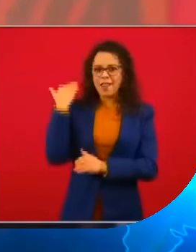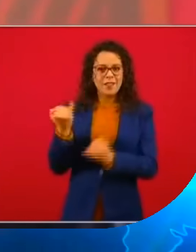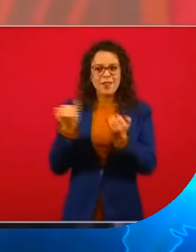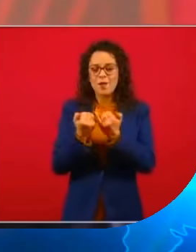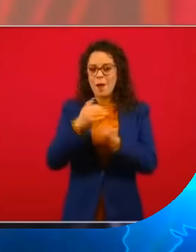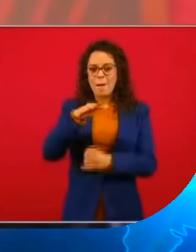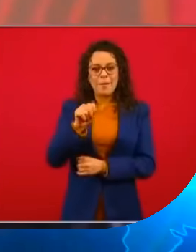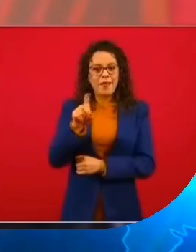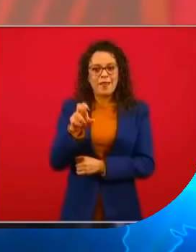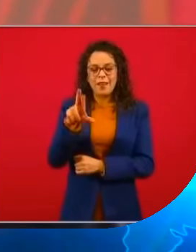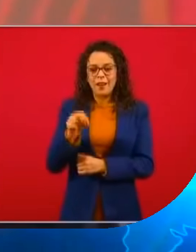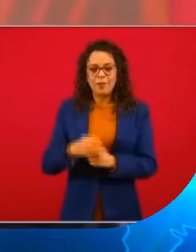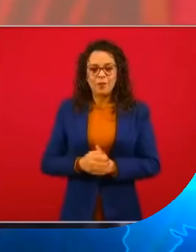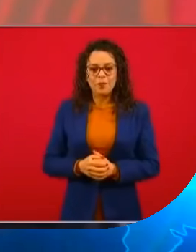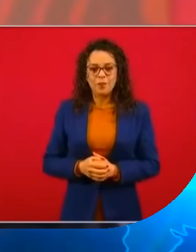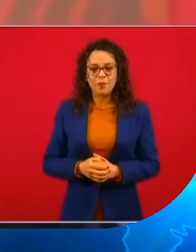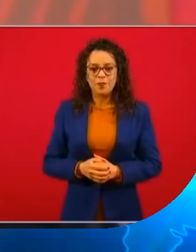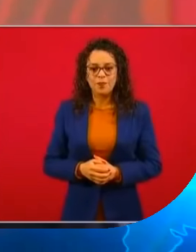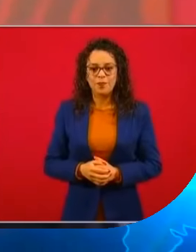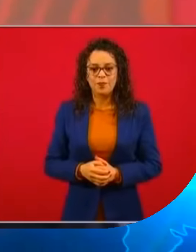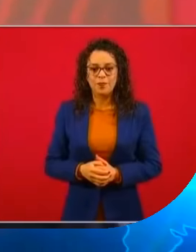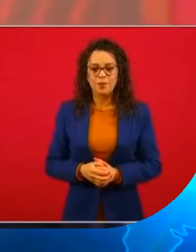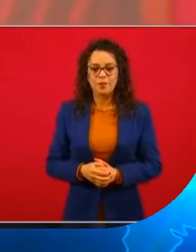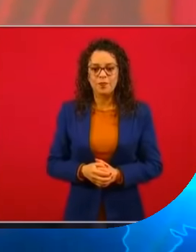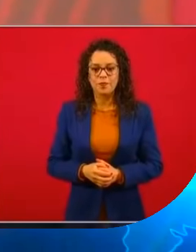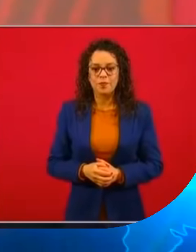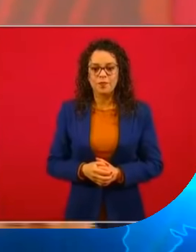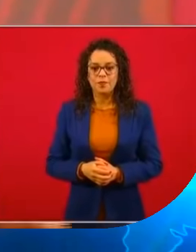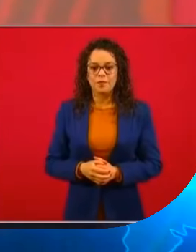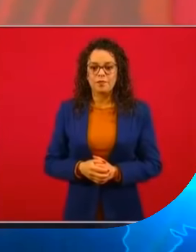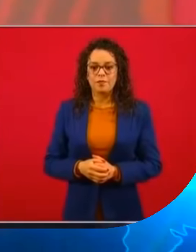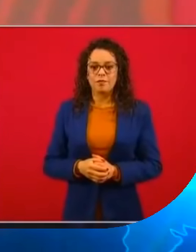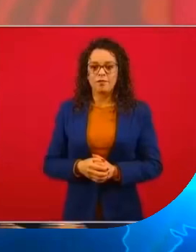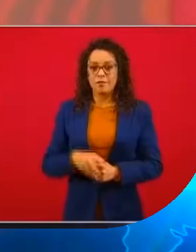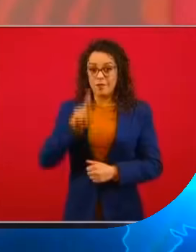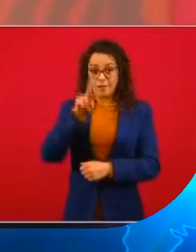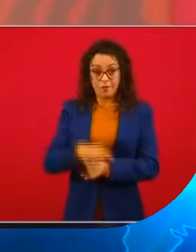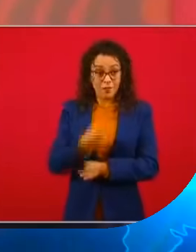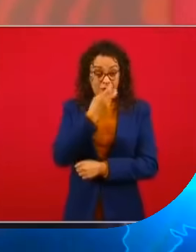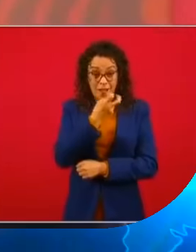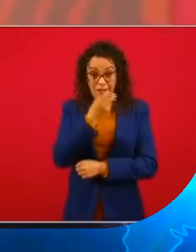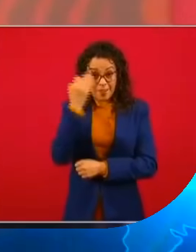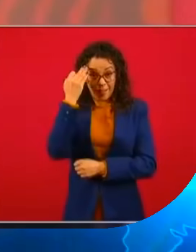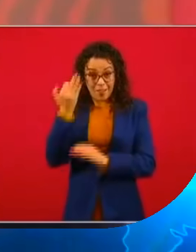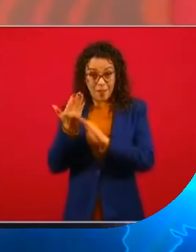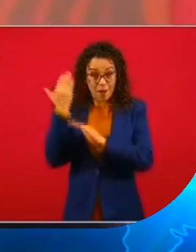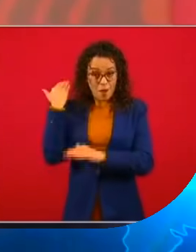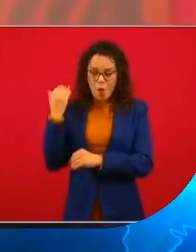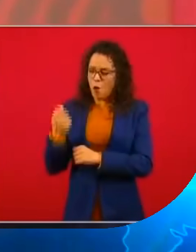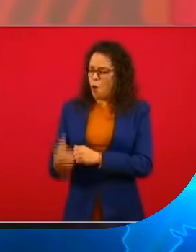se celebraban elecciones. Es una cosa única, lo cual